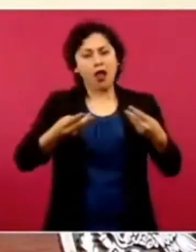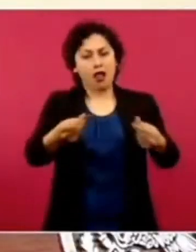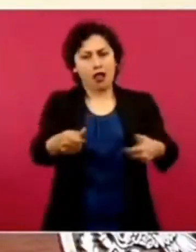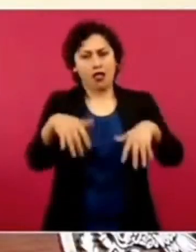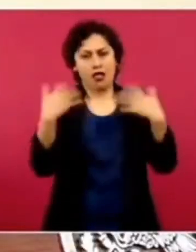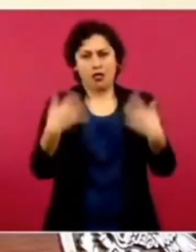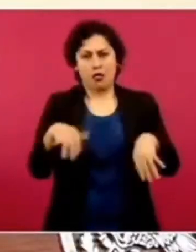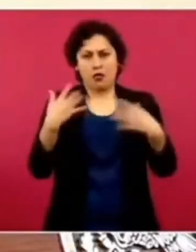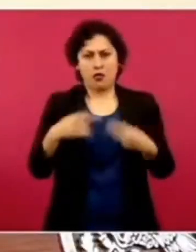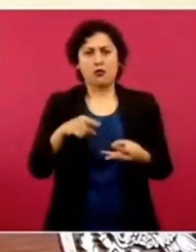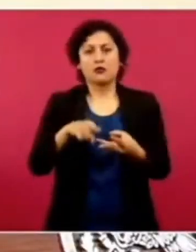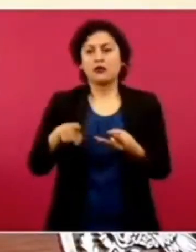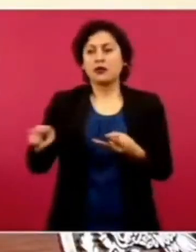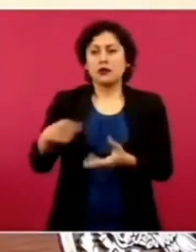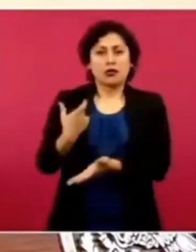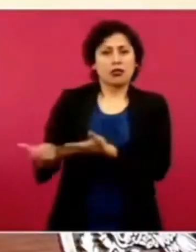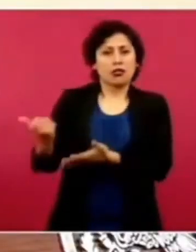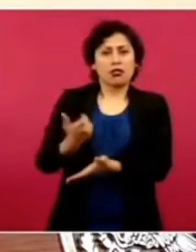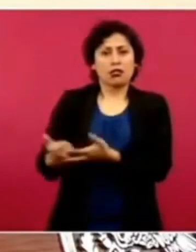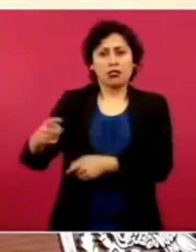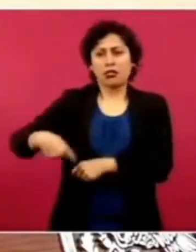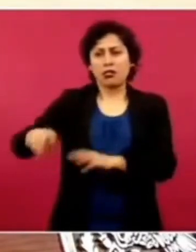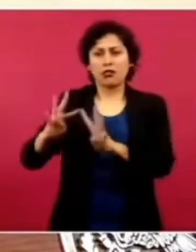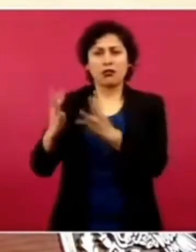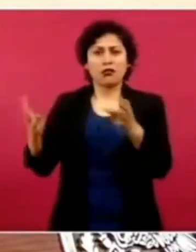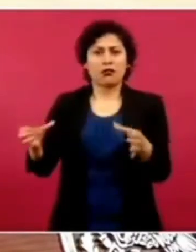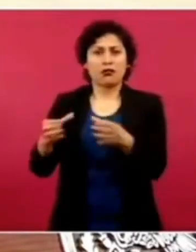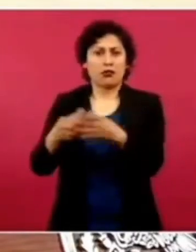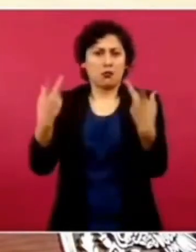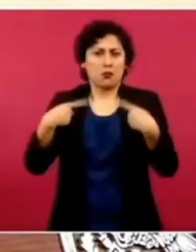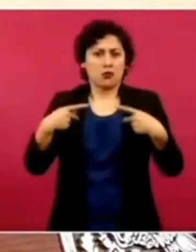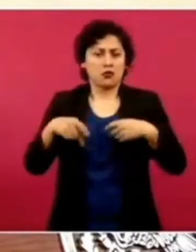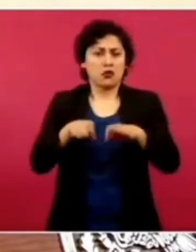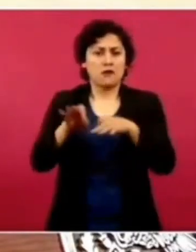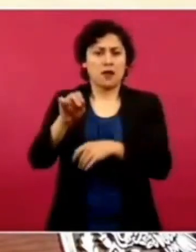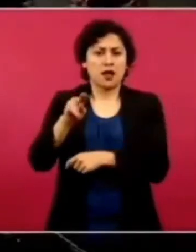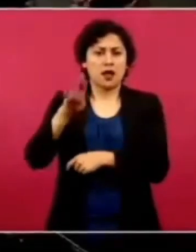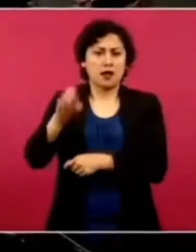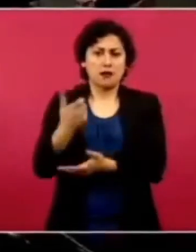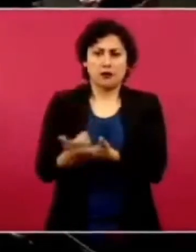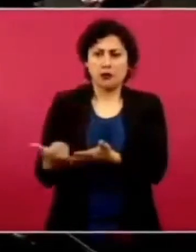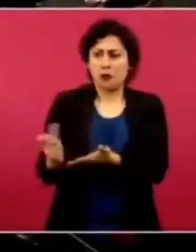de consejeros y de funcionarios del INE